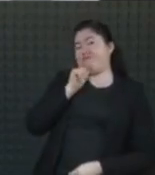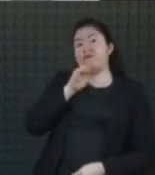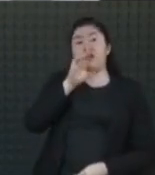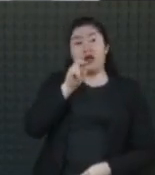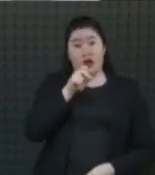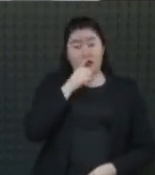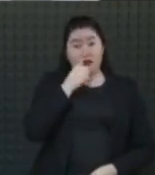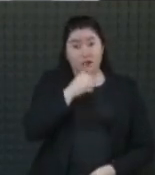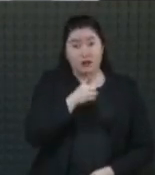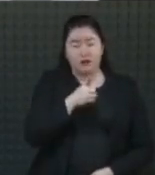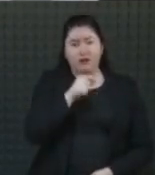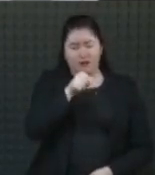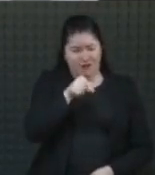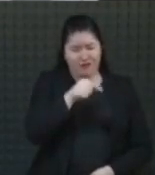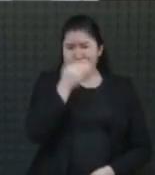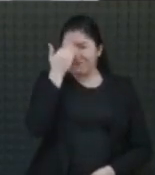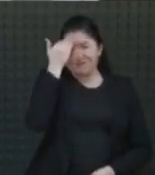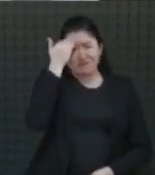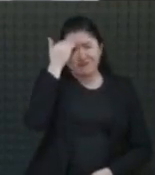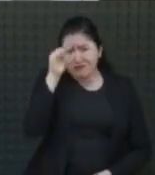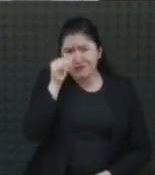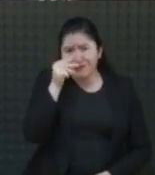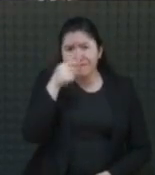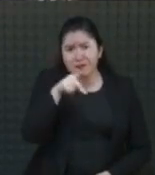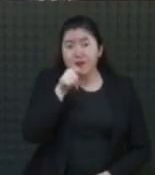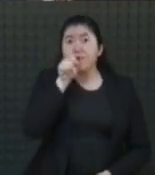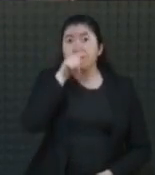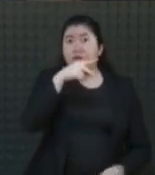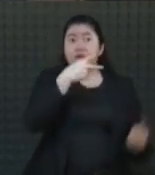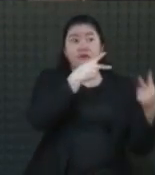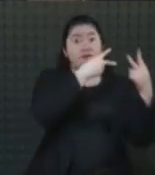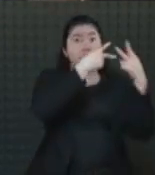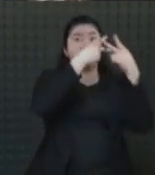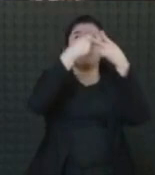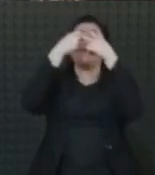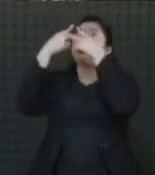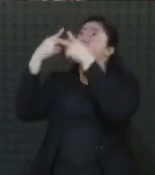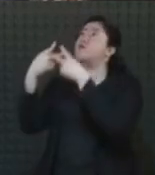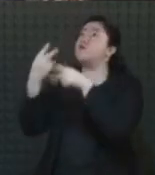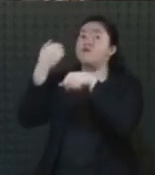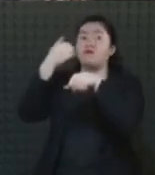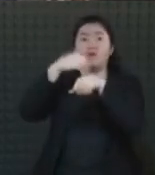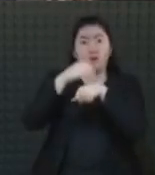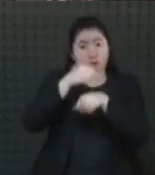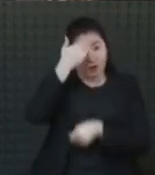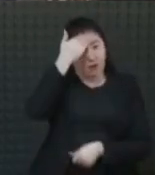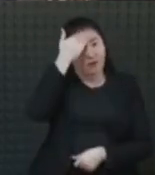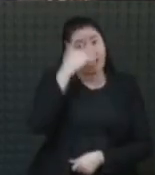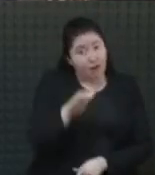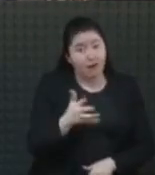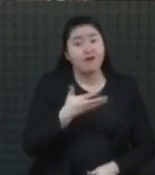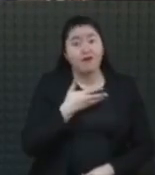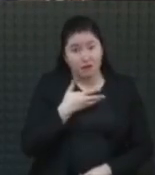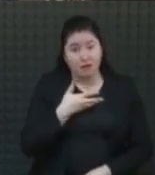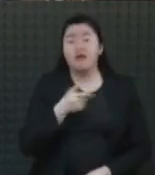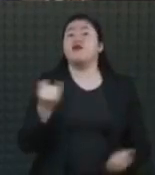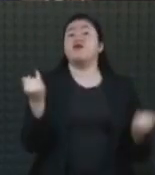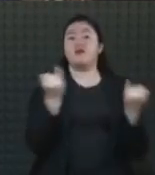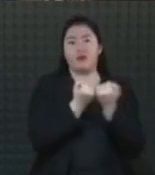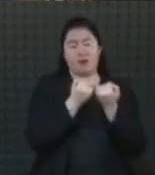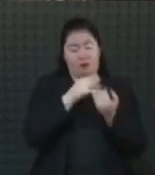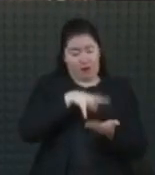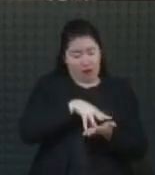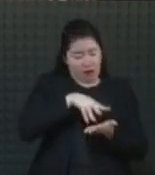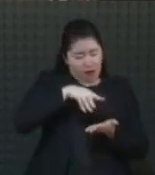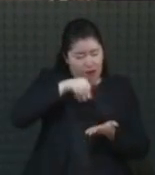aunque no se conozca, existe el número de las estrellas y el número de los granos de arena. Pero lo que